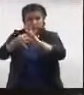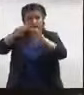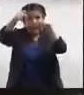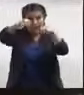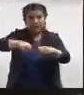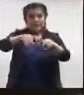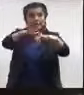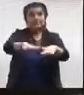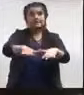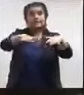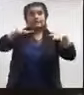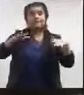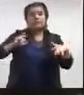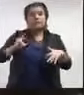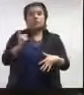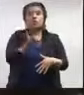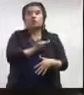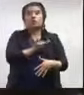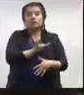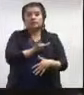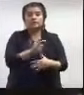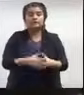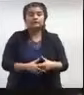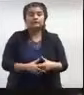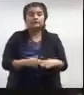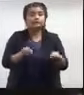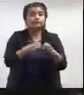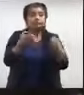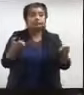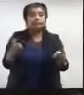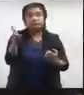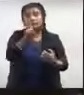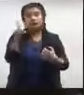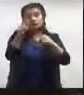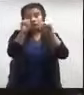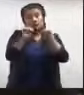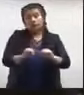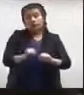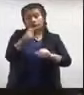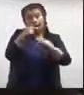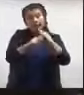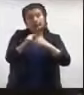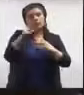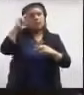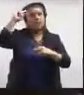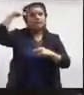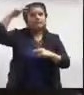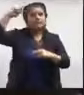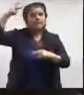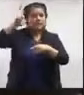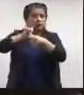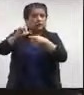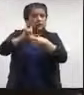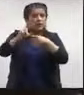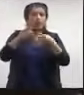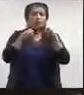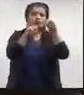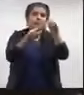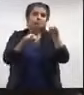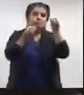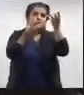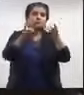pleno y dentro de este organismo legislativo. Entonces no podemos venir aquí a hacer inventos y tirar grandes discursos